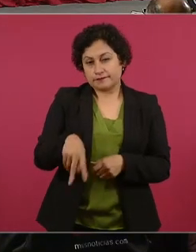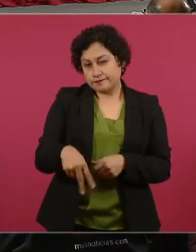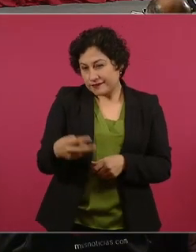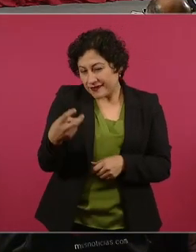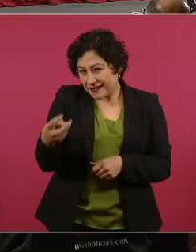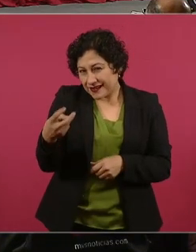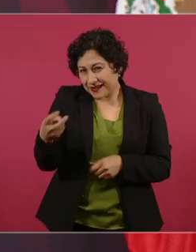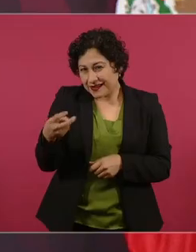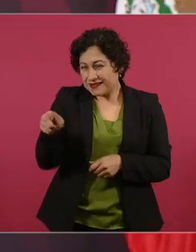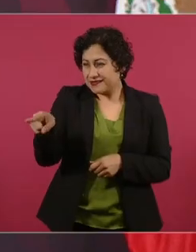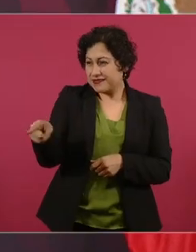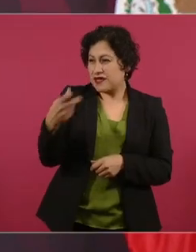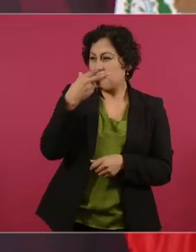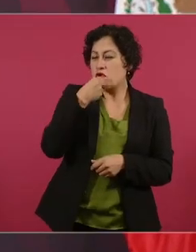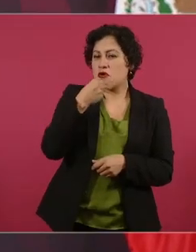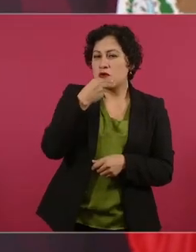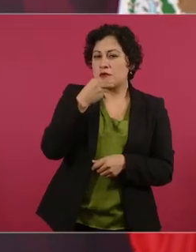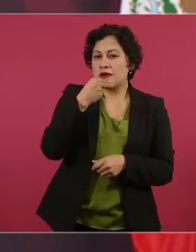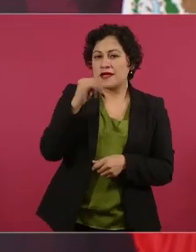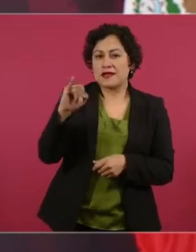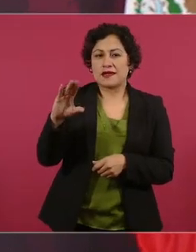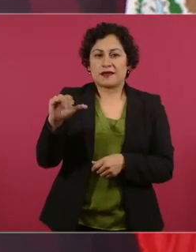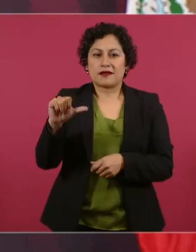farsante Álvarez y Casa,